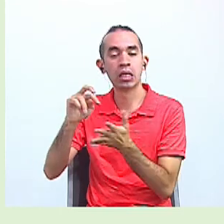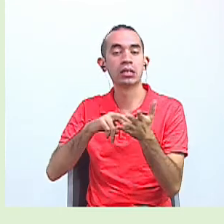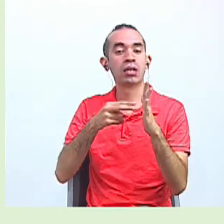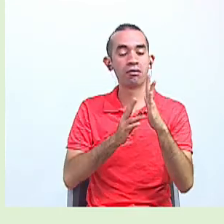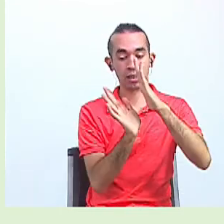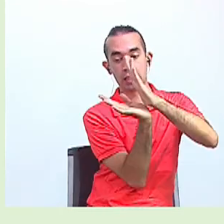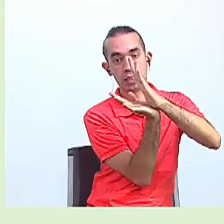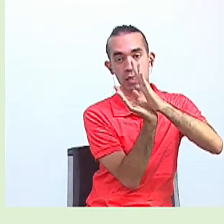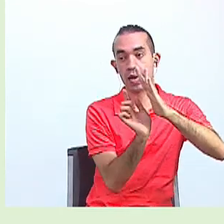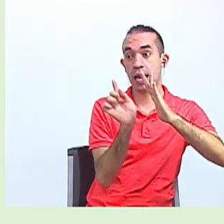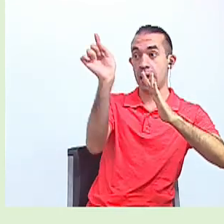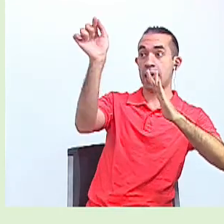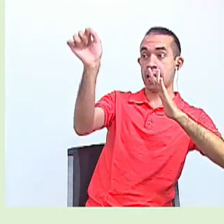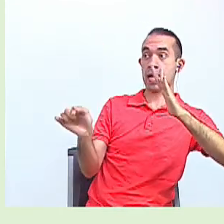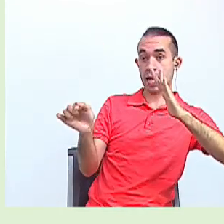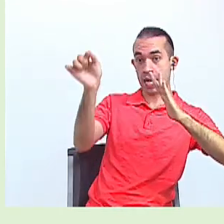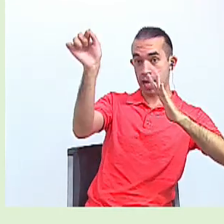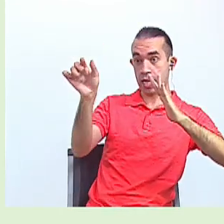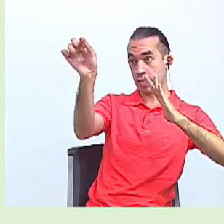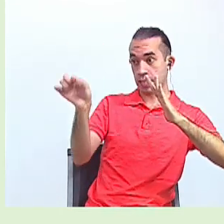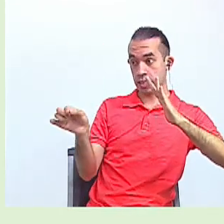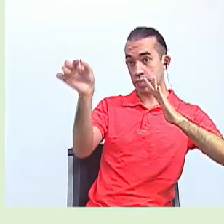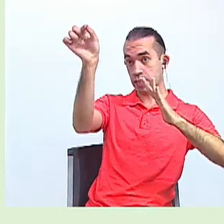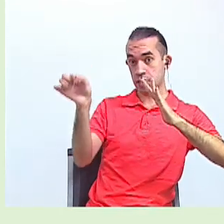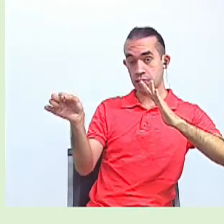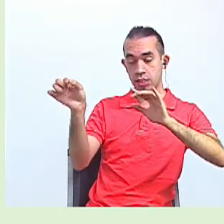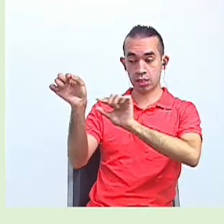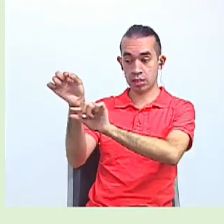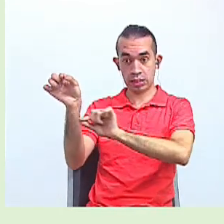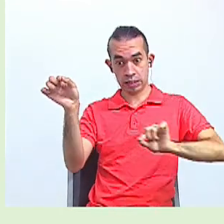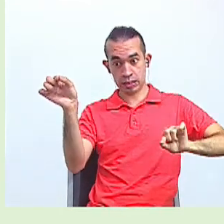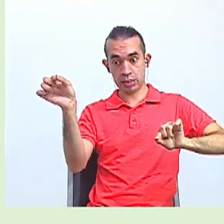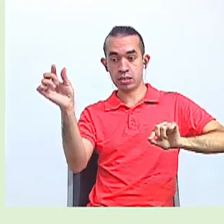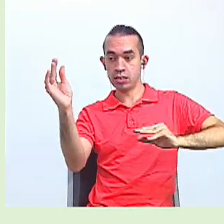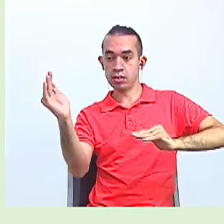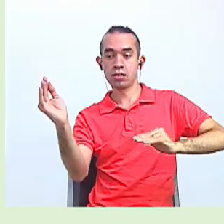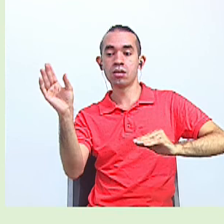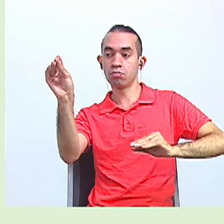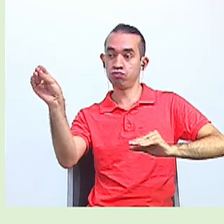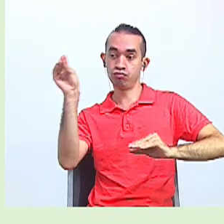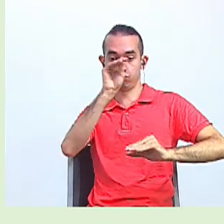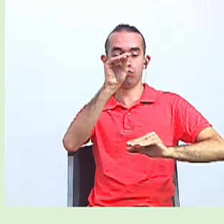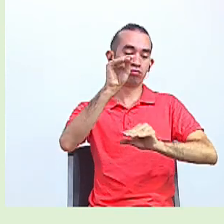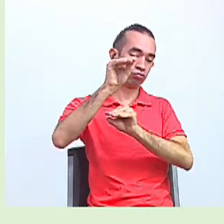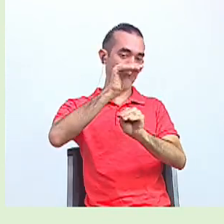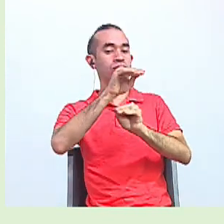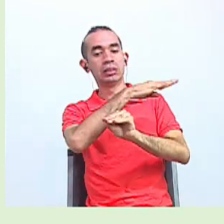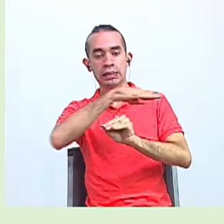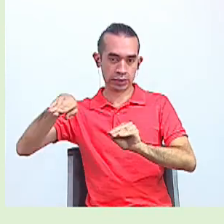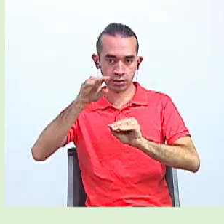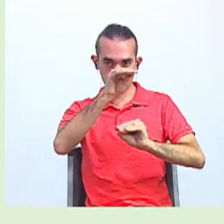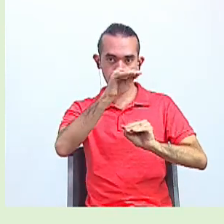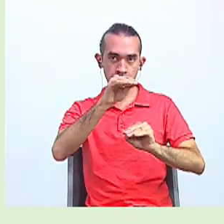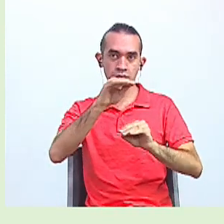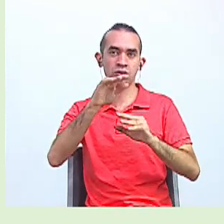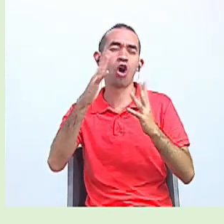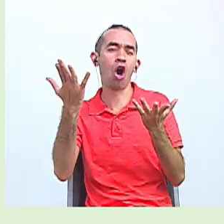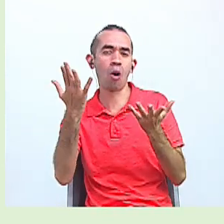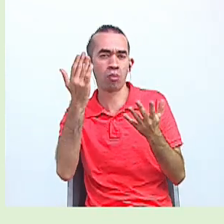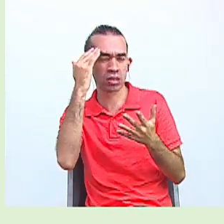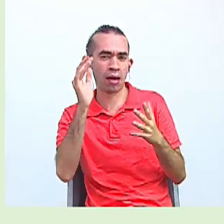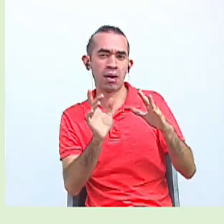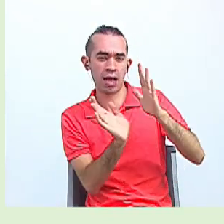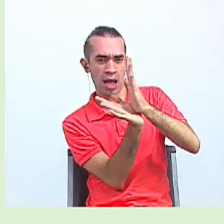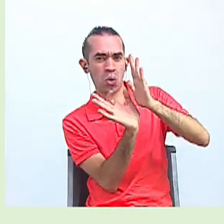opuesto sobre el adyacente, que sería y entre x. Para despejar el ángulo debemos usar la función inversa de tangente.